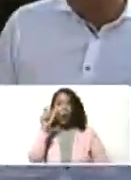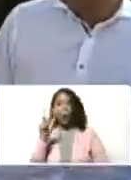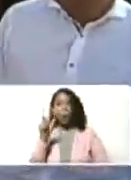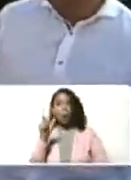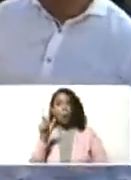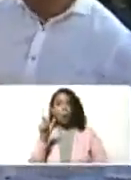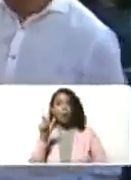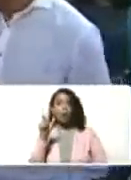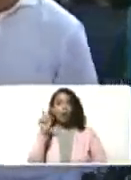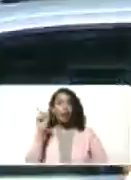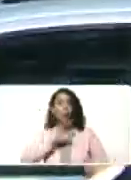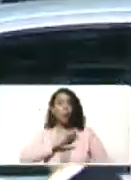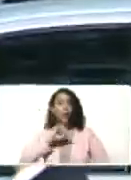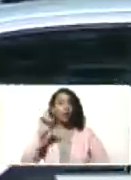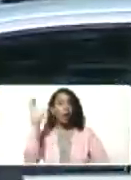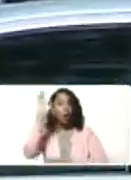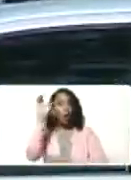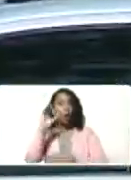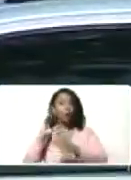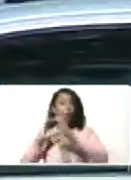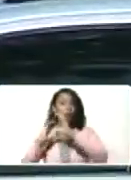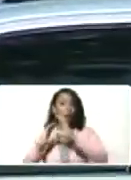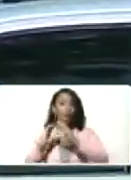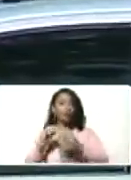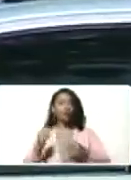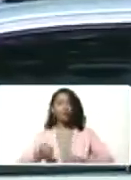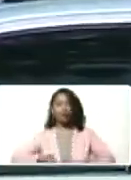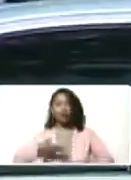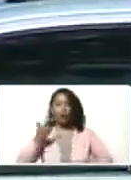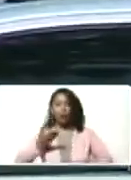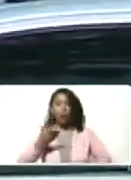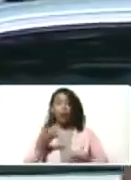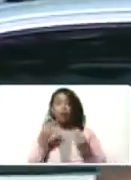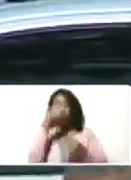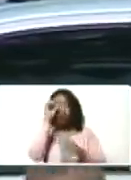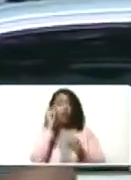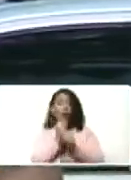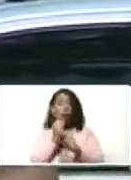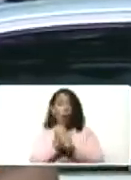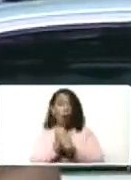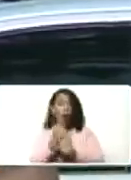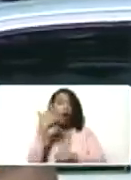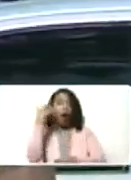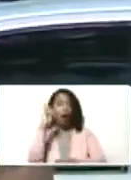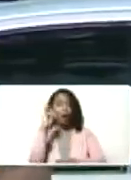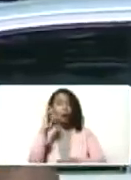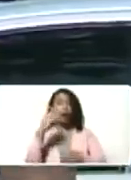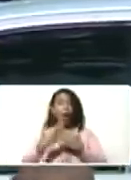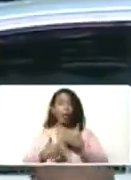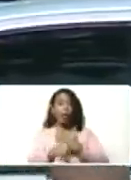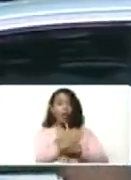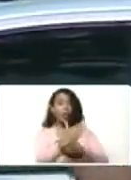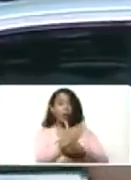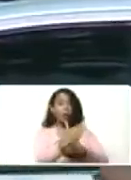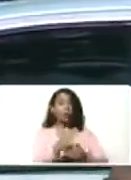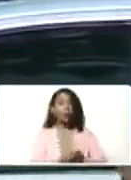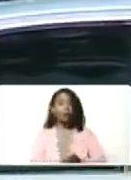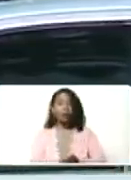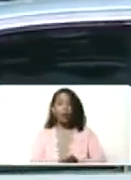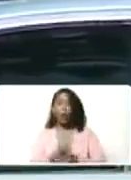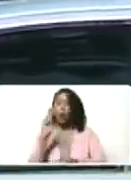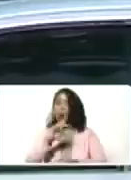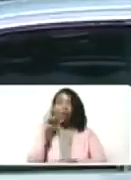Benedetti, una conversación y una jornada fructífera. Sin embargo, hay mucho trabajo en el cual hay que adelantar. Nunca